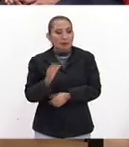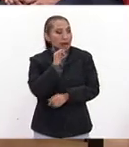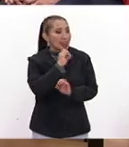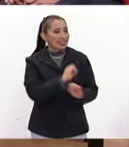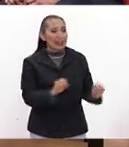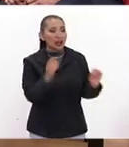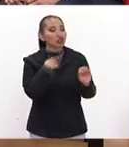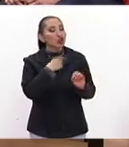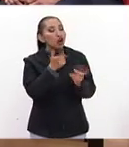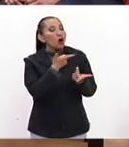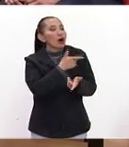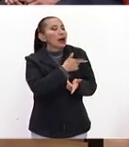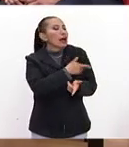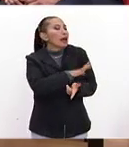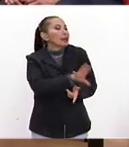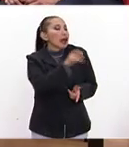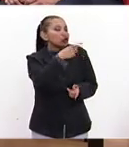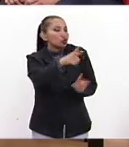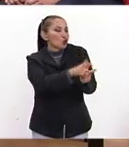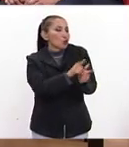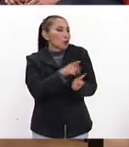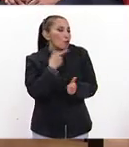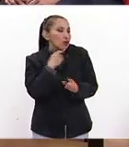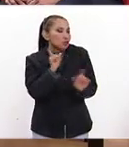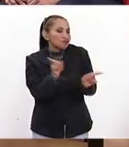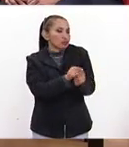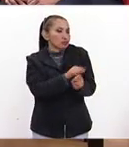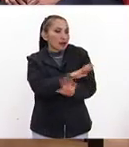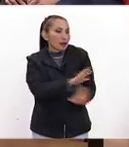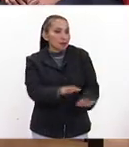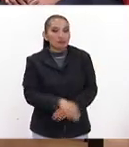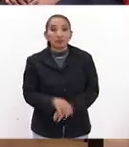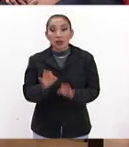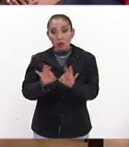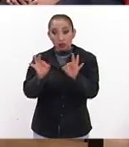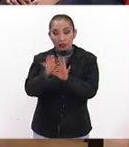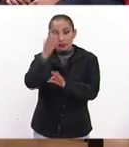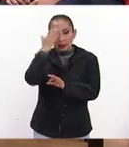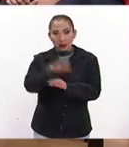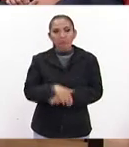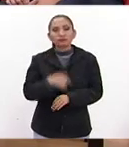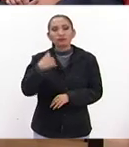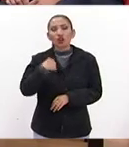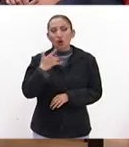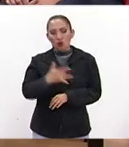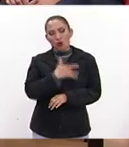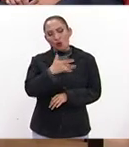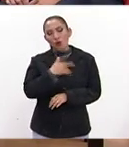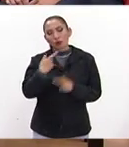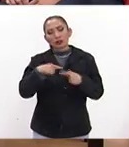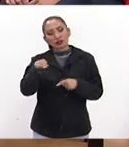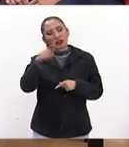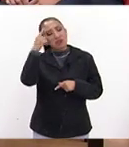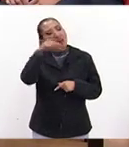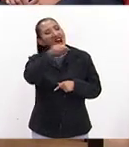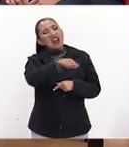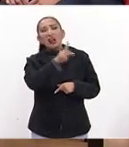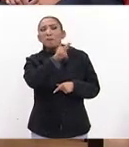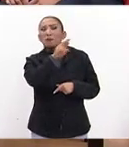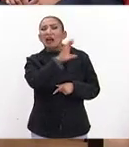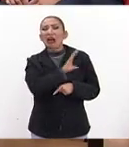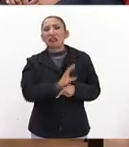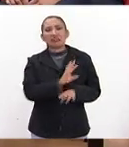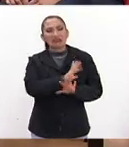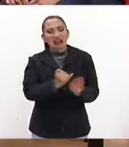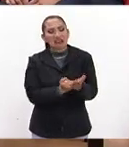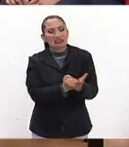pues, solo mensajes genéricos de sus partidos políticos. Importante tener estas. Oye, Mauricio, hay una percepción en la gente que dice, bueno, ¿y para qué las precampañas si